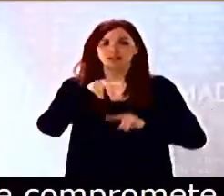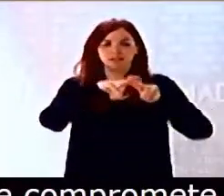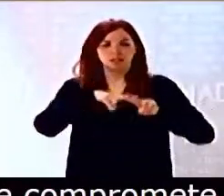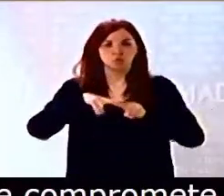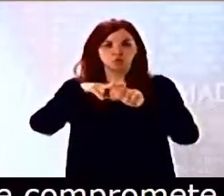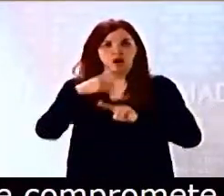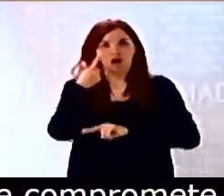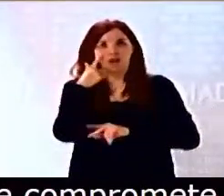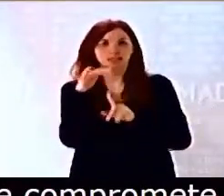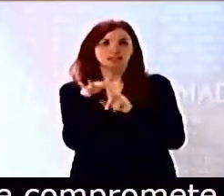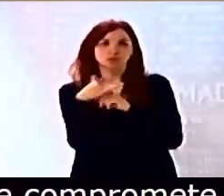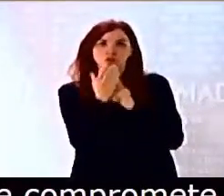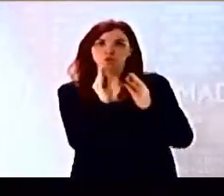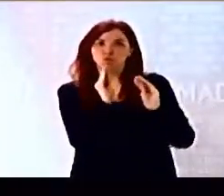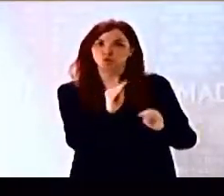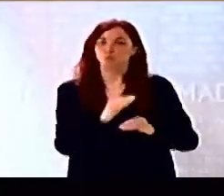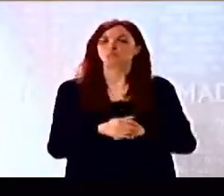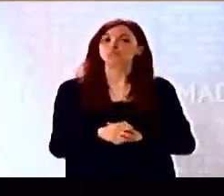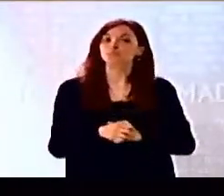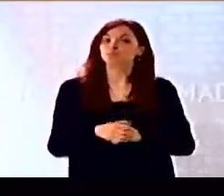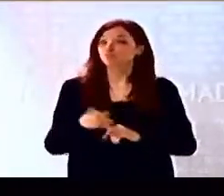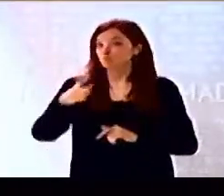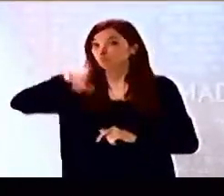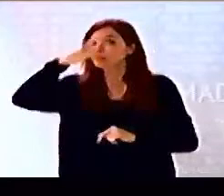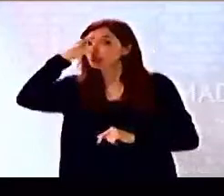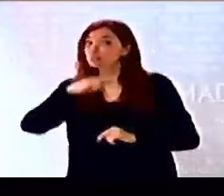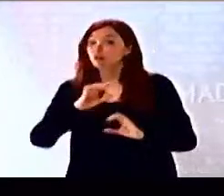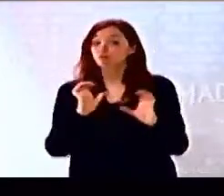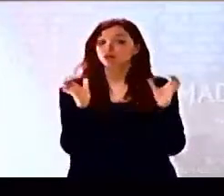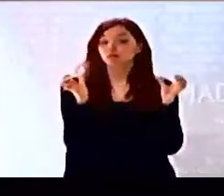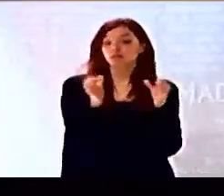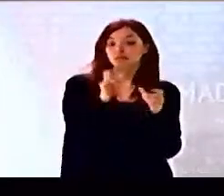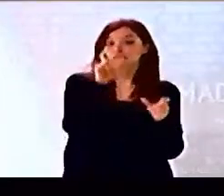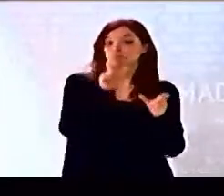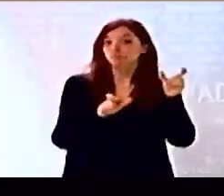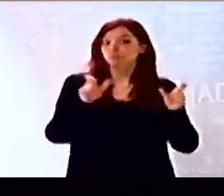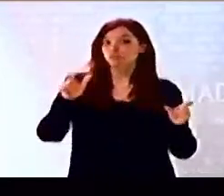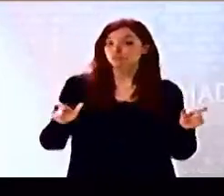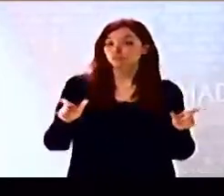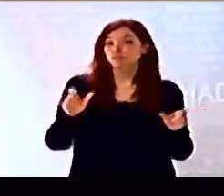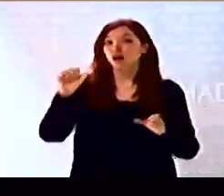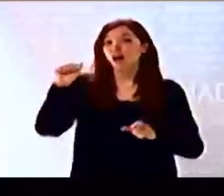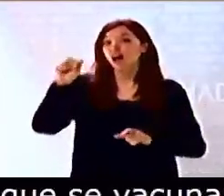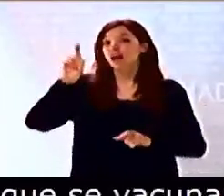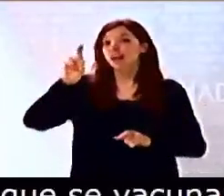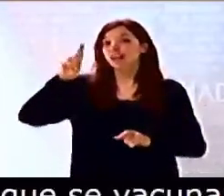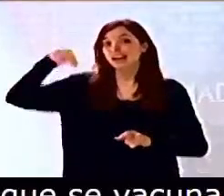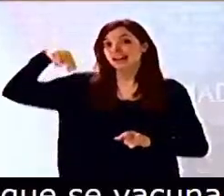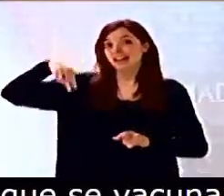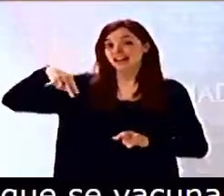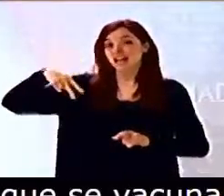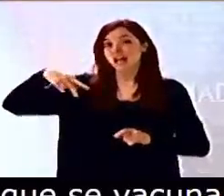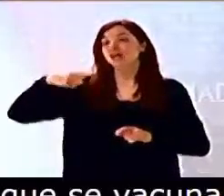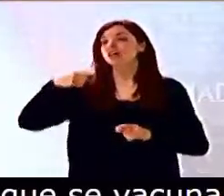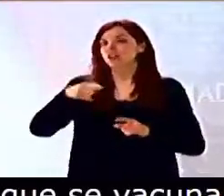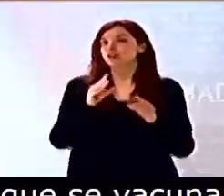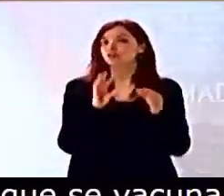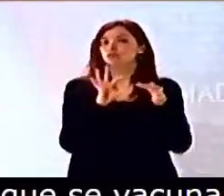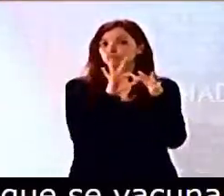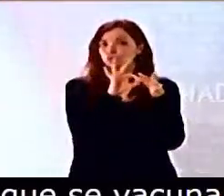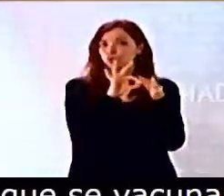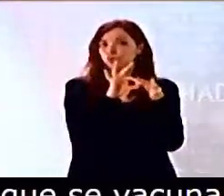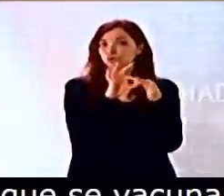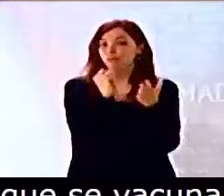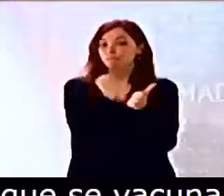Saben ustedes que junto a estos grupos de población que se vacunan con vacunas ARN mensajero, Pfizer o